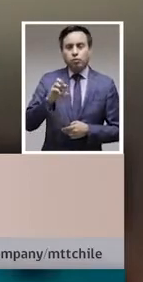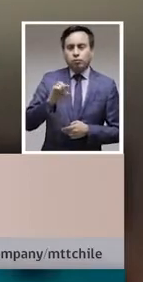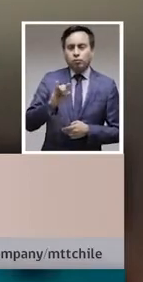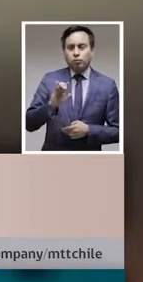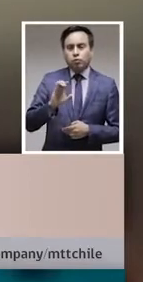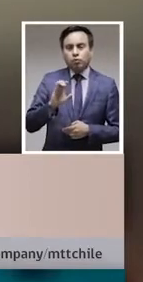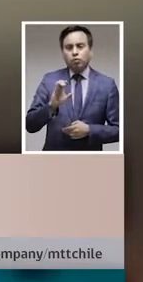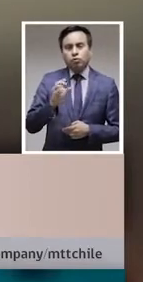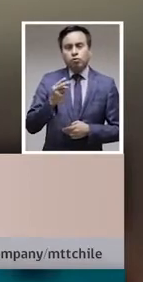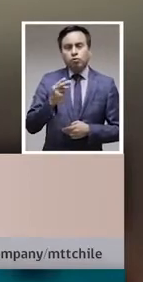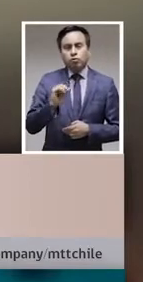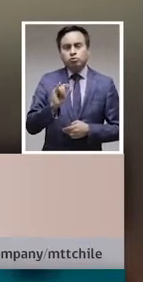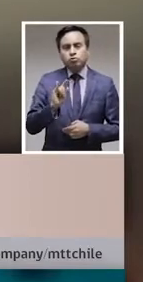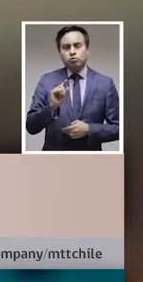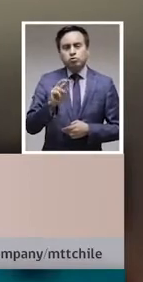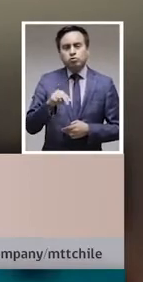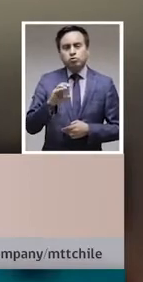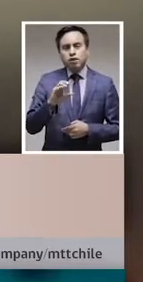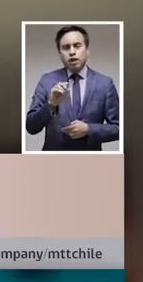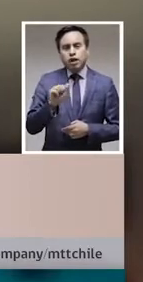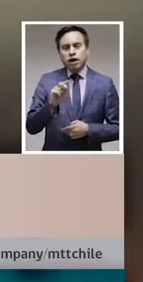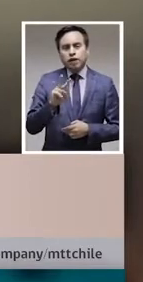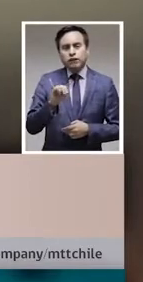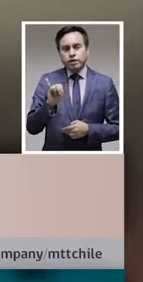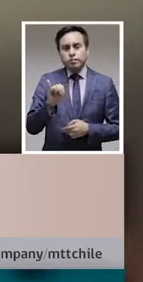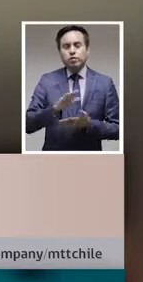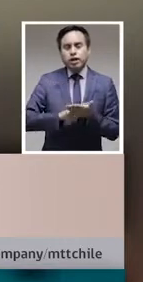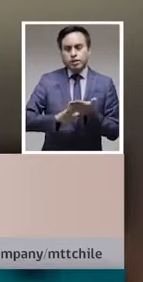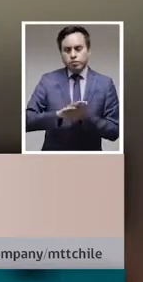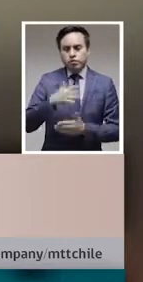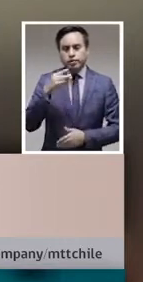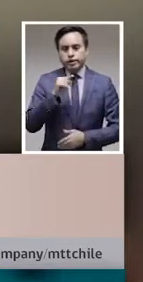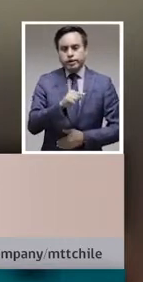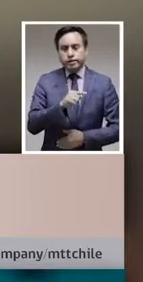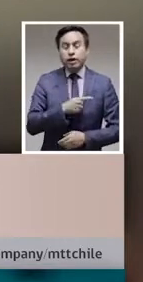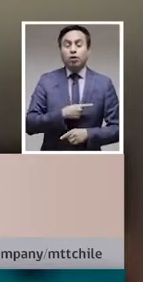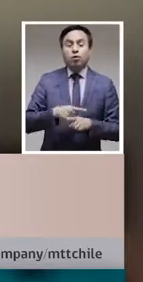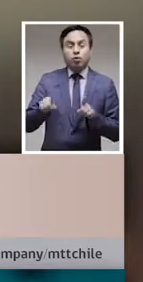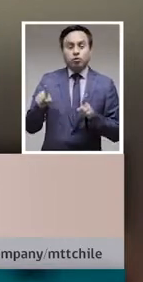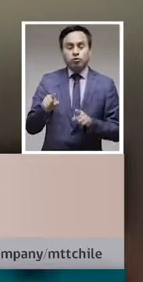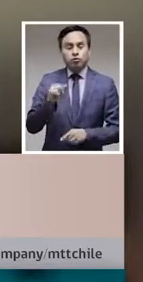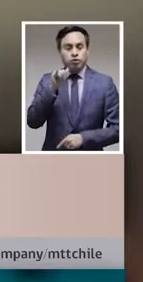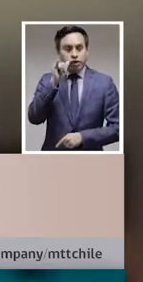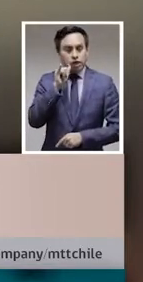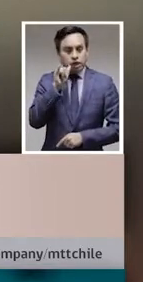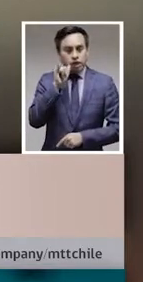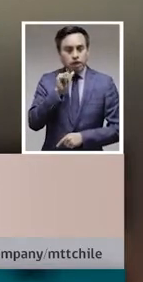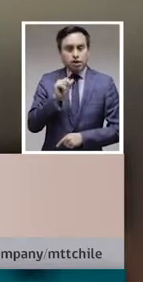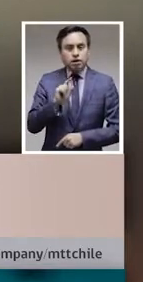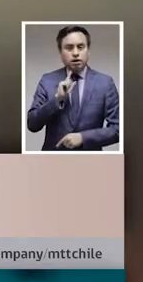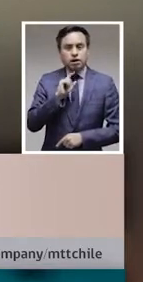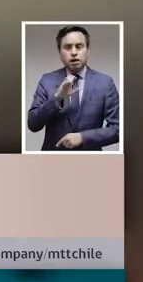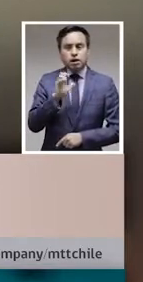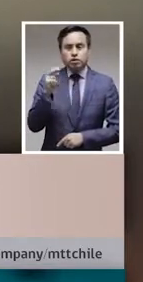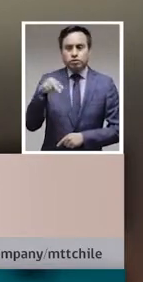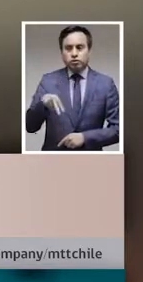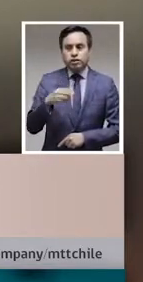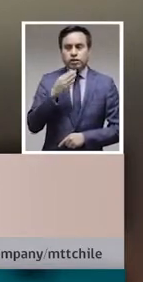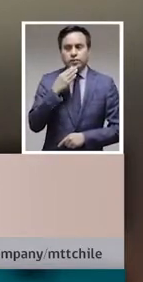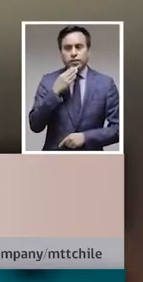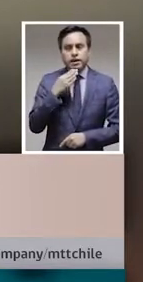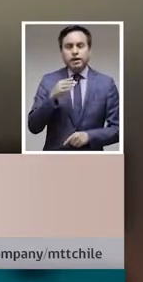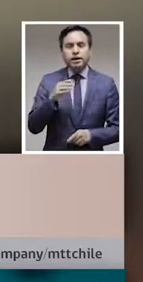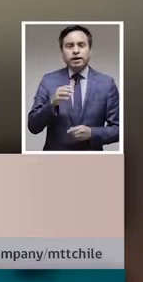es uno de los más importantes. Hay otro en Iquique, en Quellón, en Gran